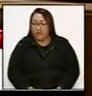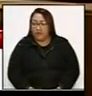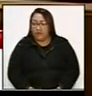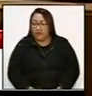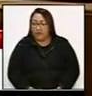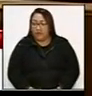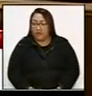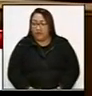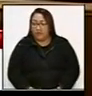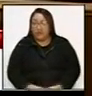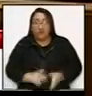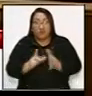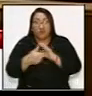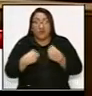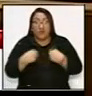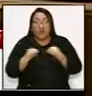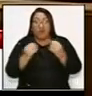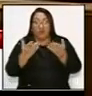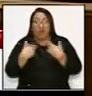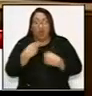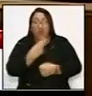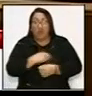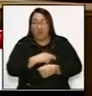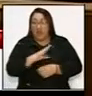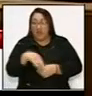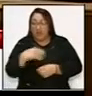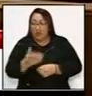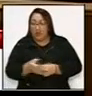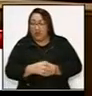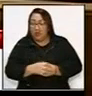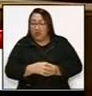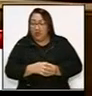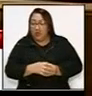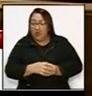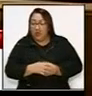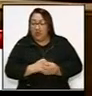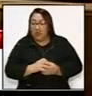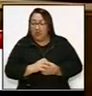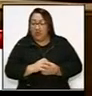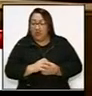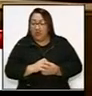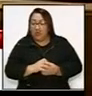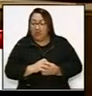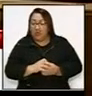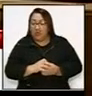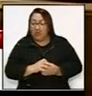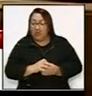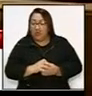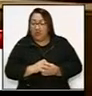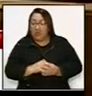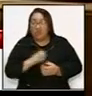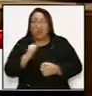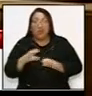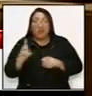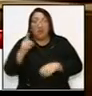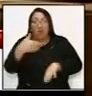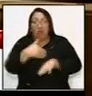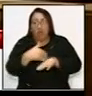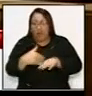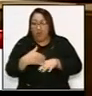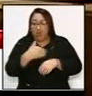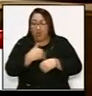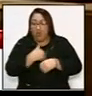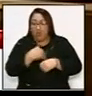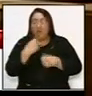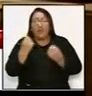Nos informaron en el hospital, señora congresista Salgado, que había sido sometido efectivamente a una operación. Yo esto